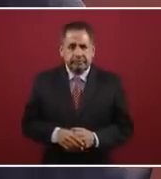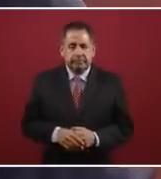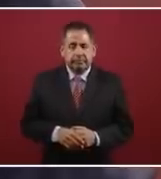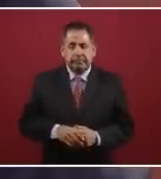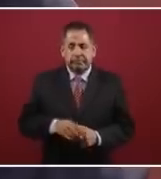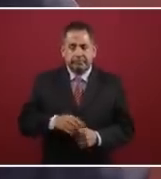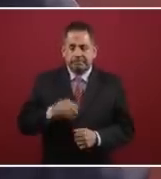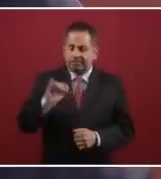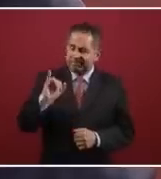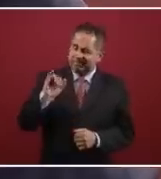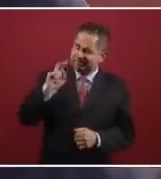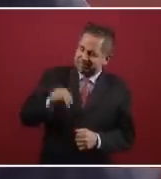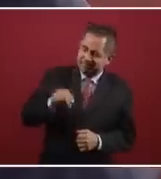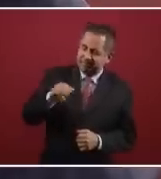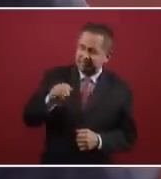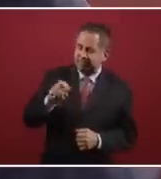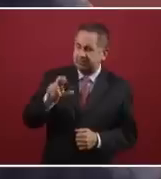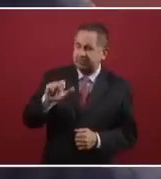Inmoral